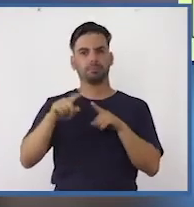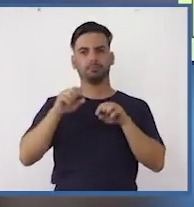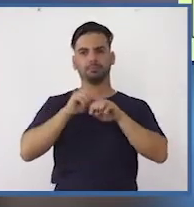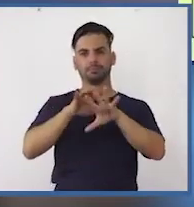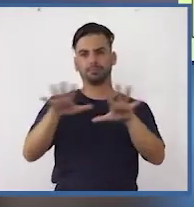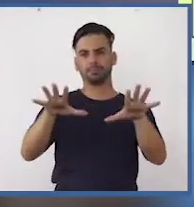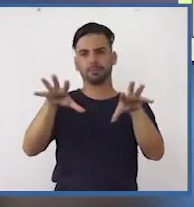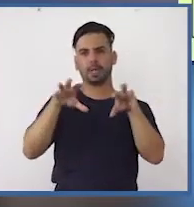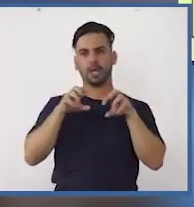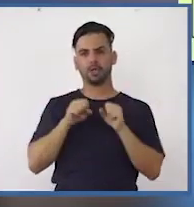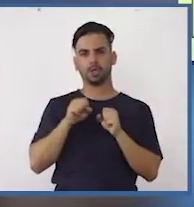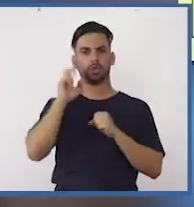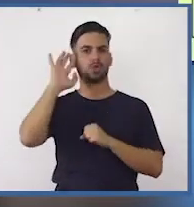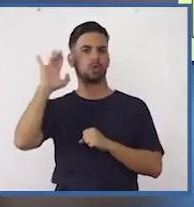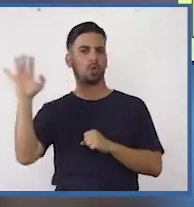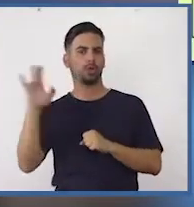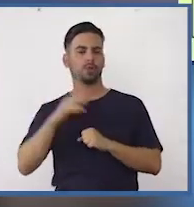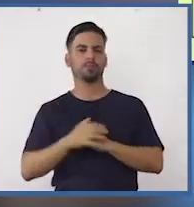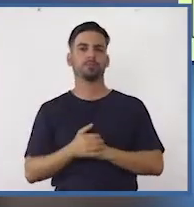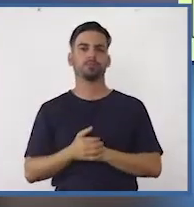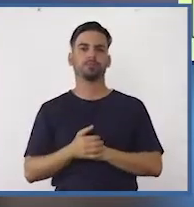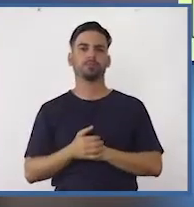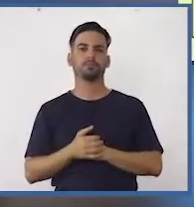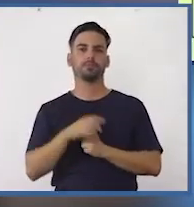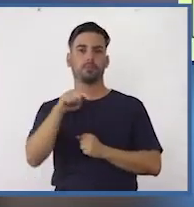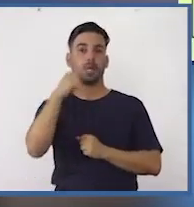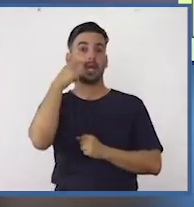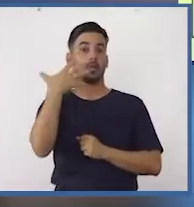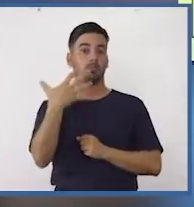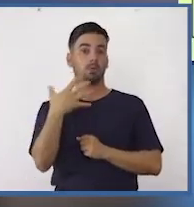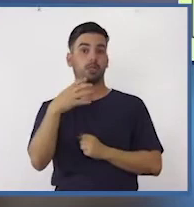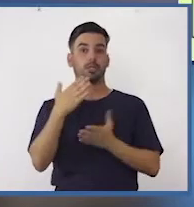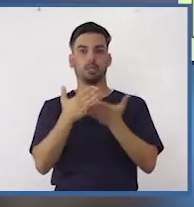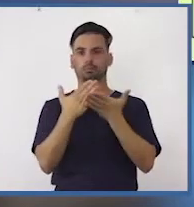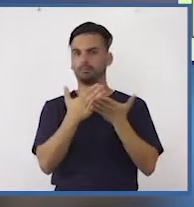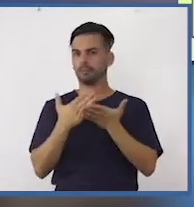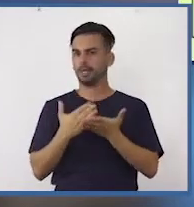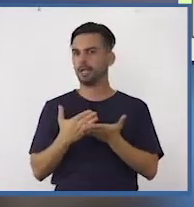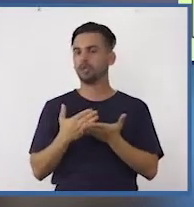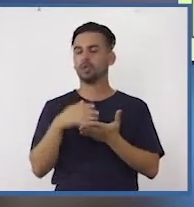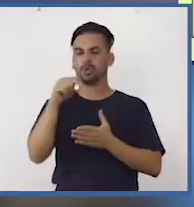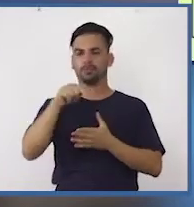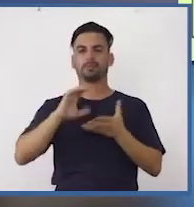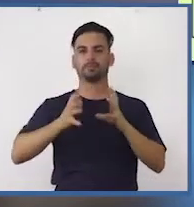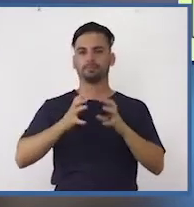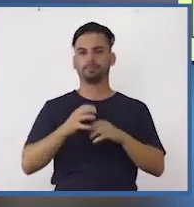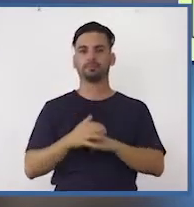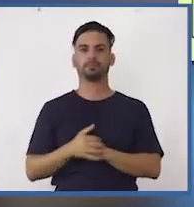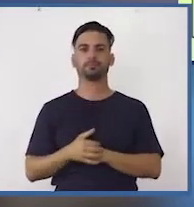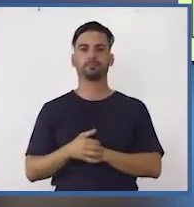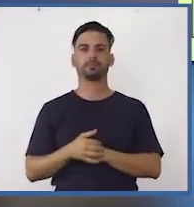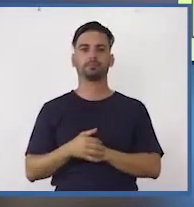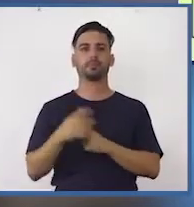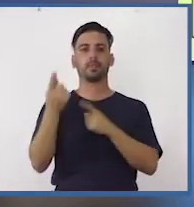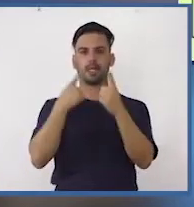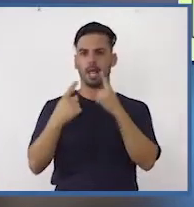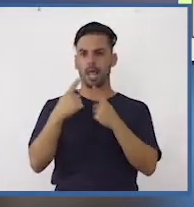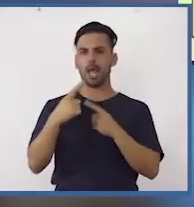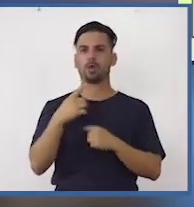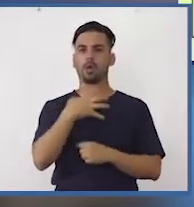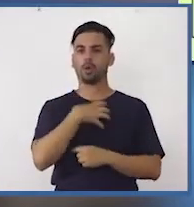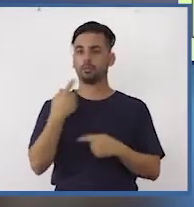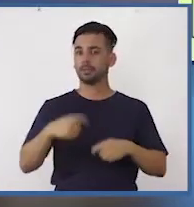ruido cuando contaminamos el medio ambiente a partir del ruido. Y todo esto nos contribuye ¿a qué? A aplicaciones de la vida